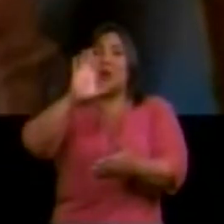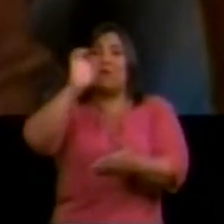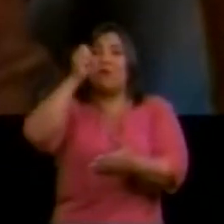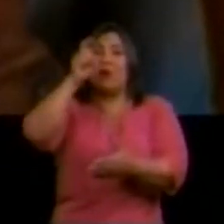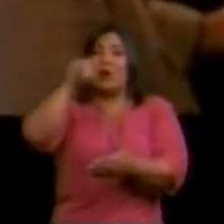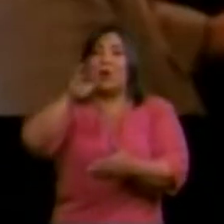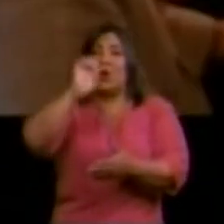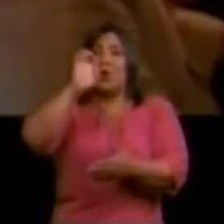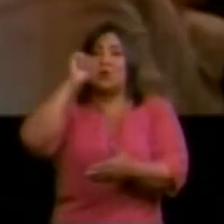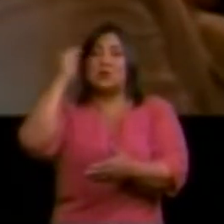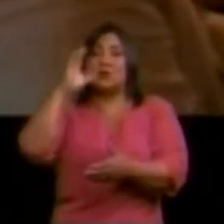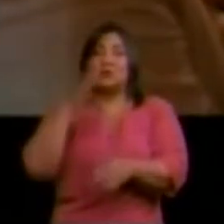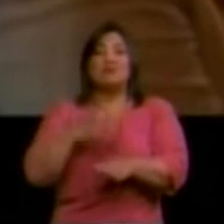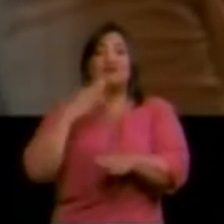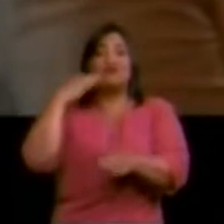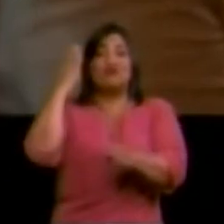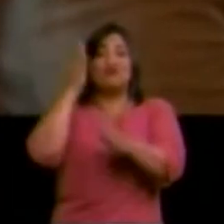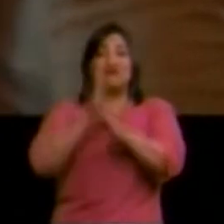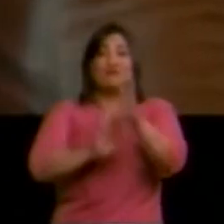como fructífero.